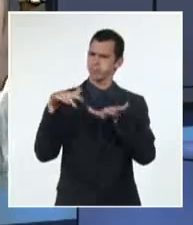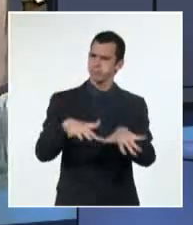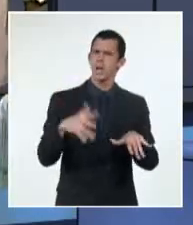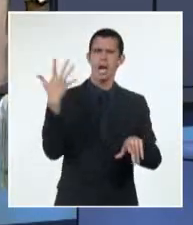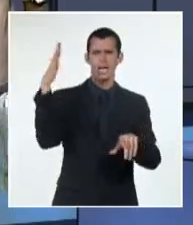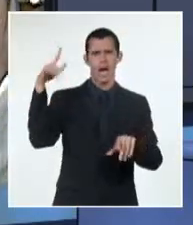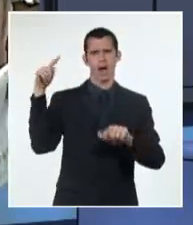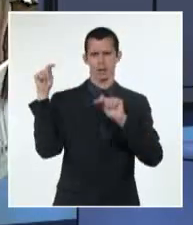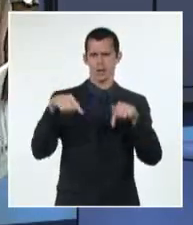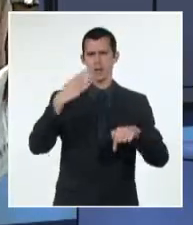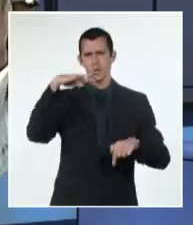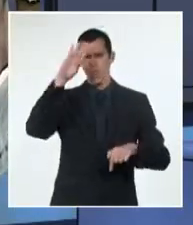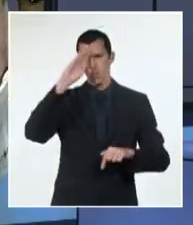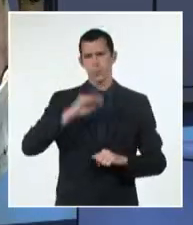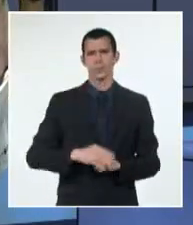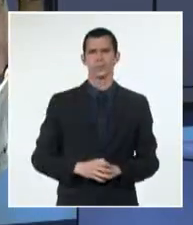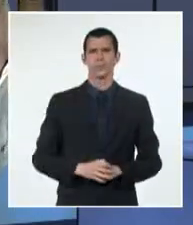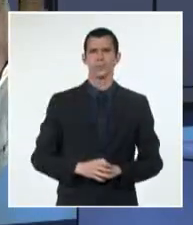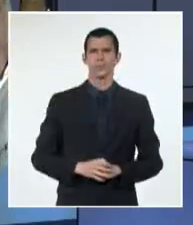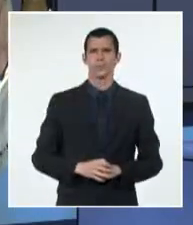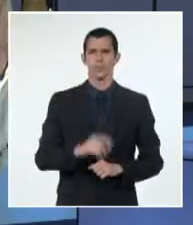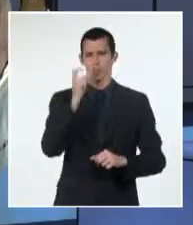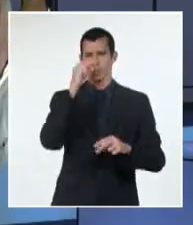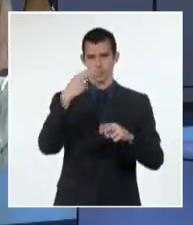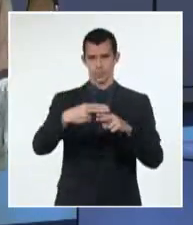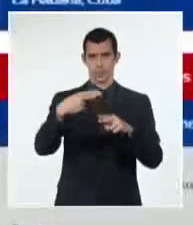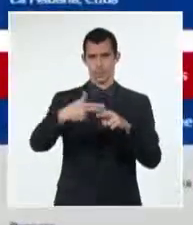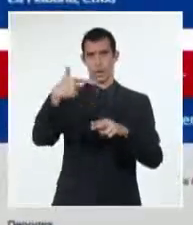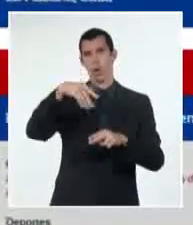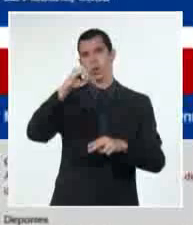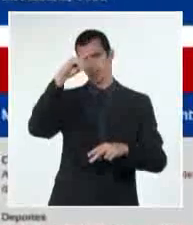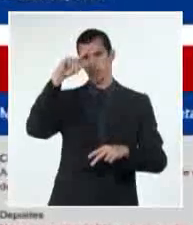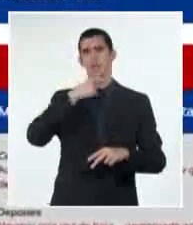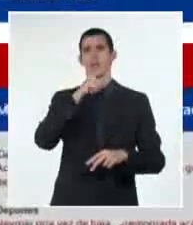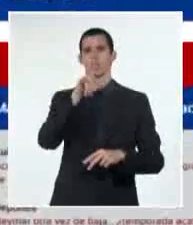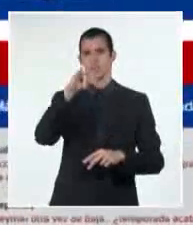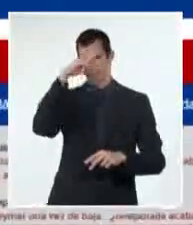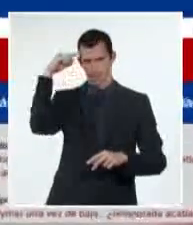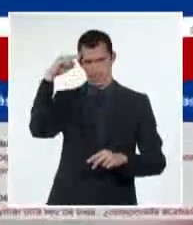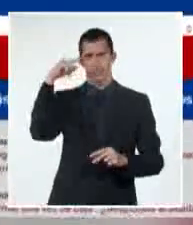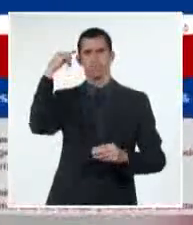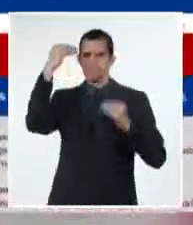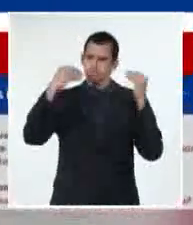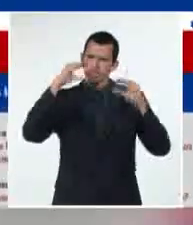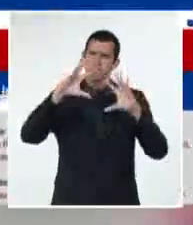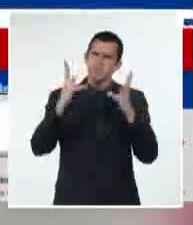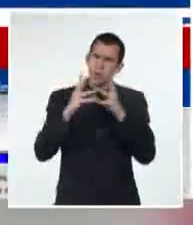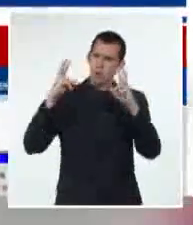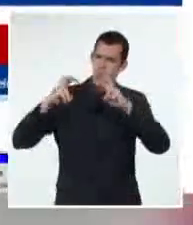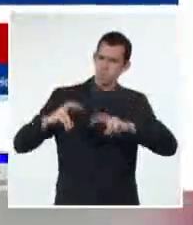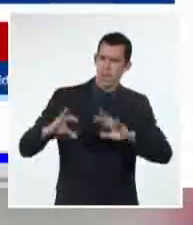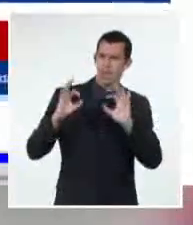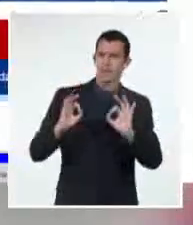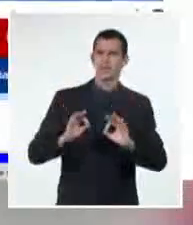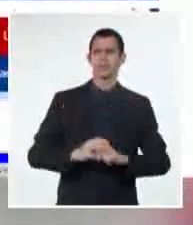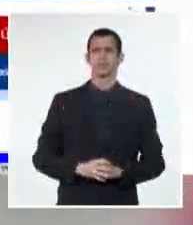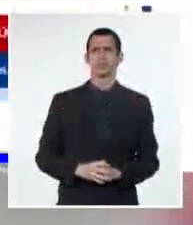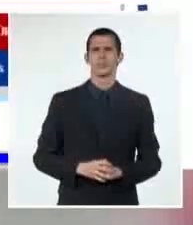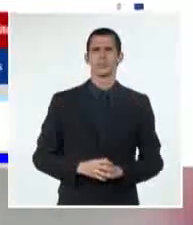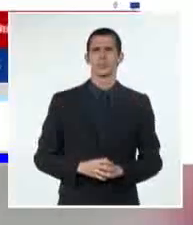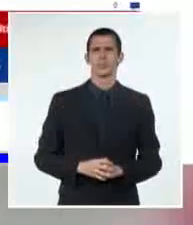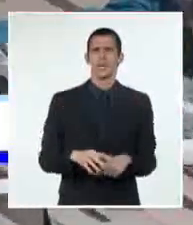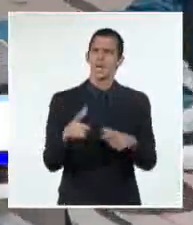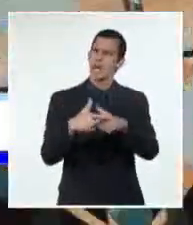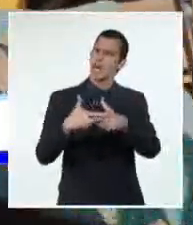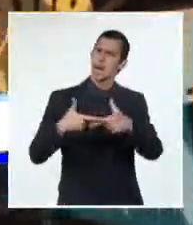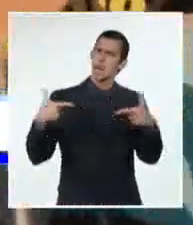del analista e investigador cubano José Luis Perello. El 67,2% del total de arribos está representado por